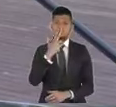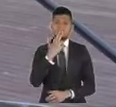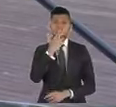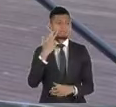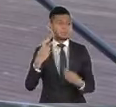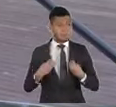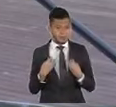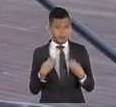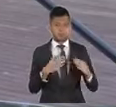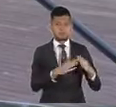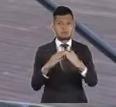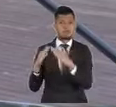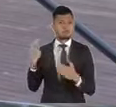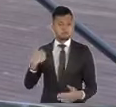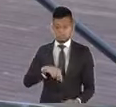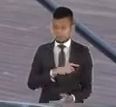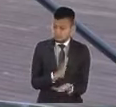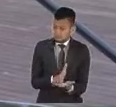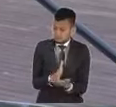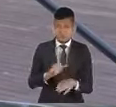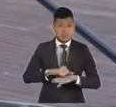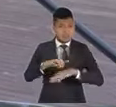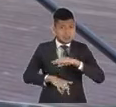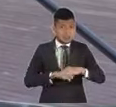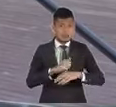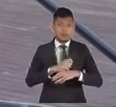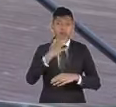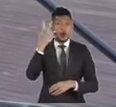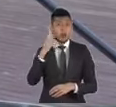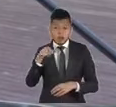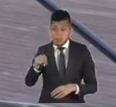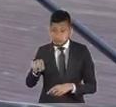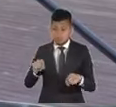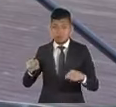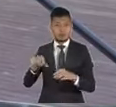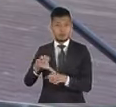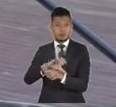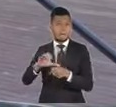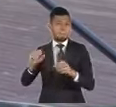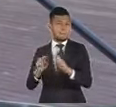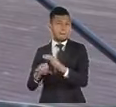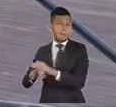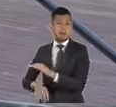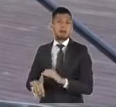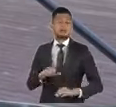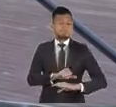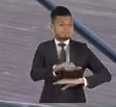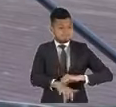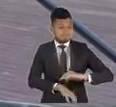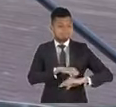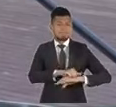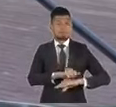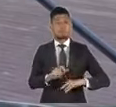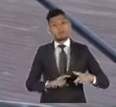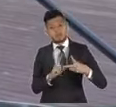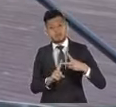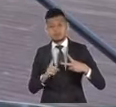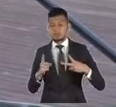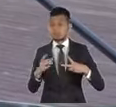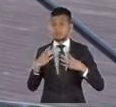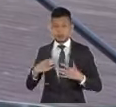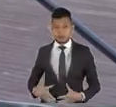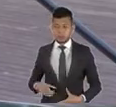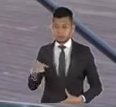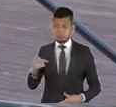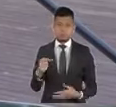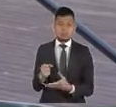una parte seguiremos reciclando día a día los residuos que se producen en la ciudad, por otra parte promoveremos que los ciudadanos separen adecuadamente